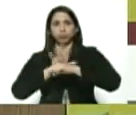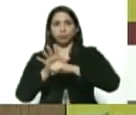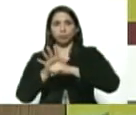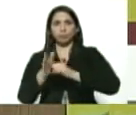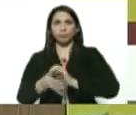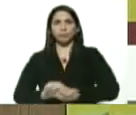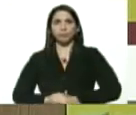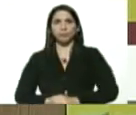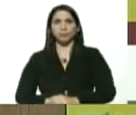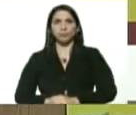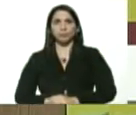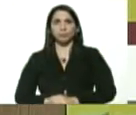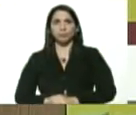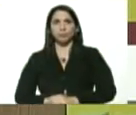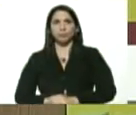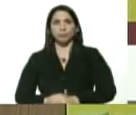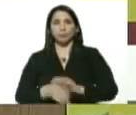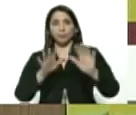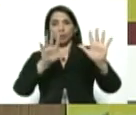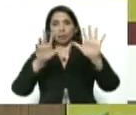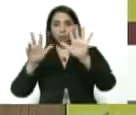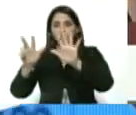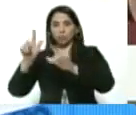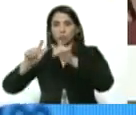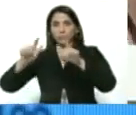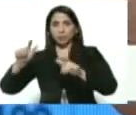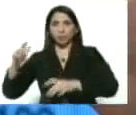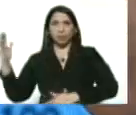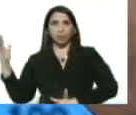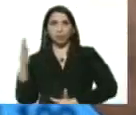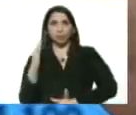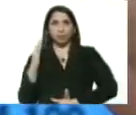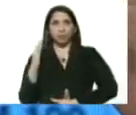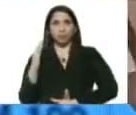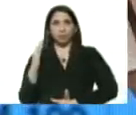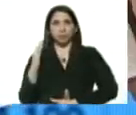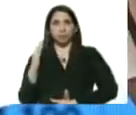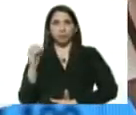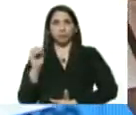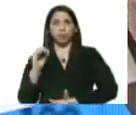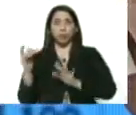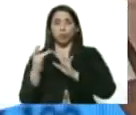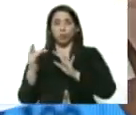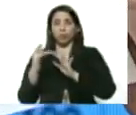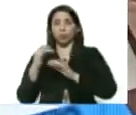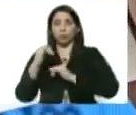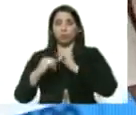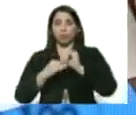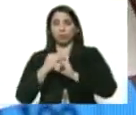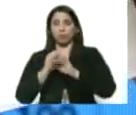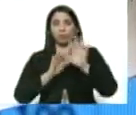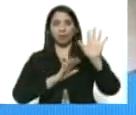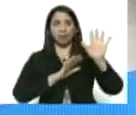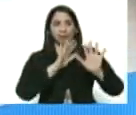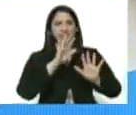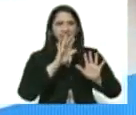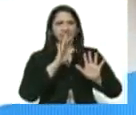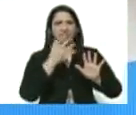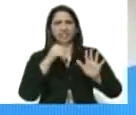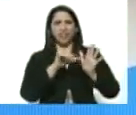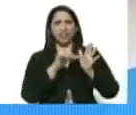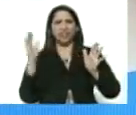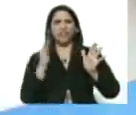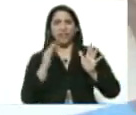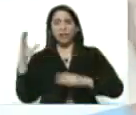19 de los 18 casos importados o de contacto internacional 15 procedente de colombia